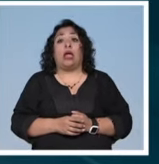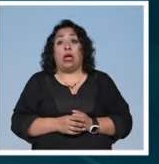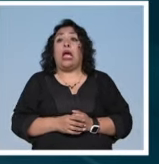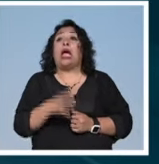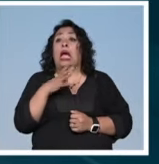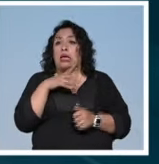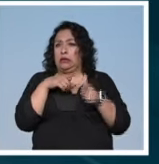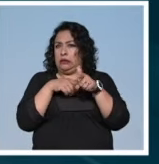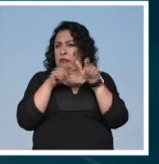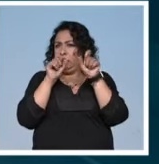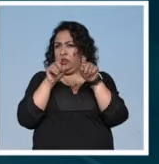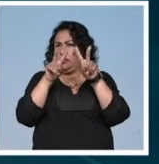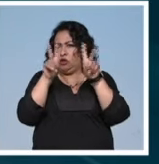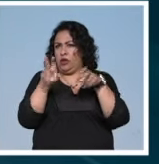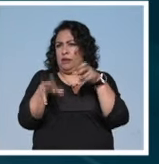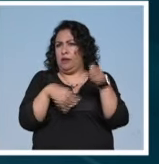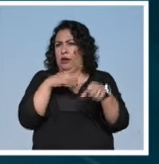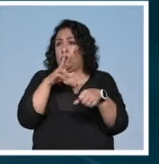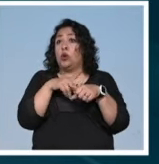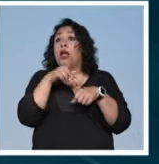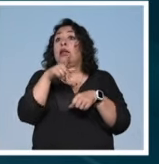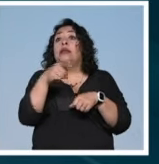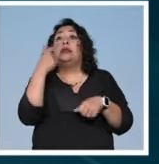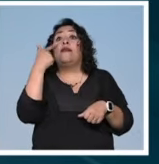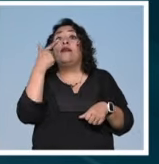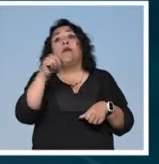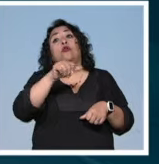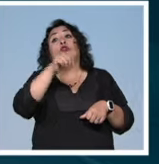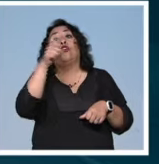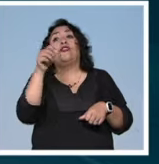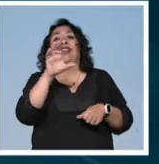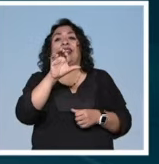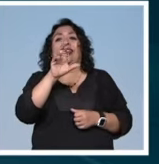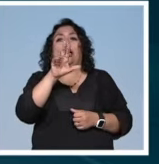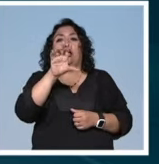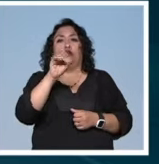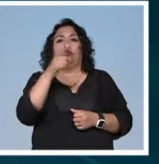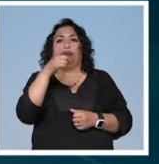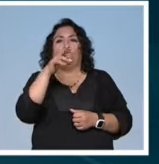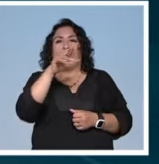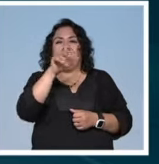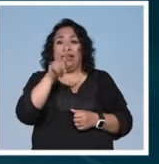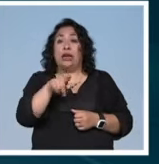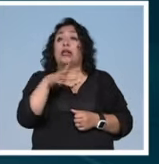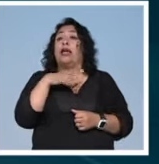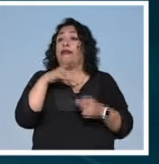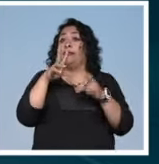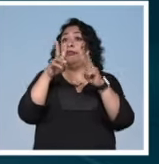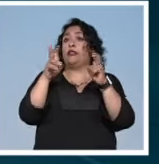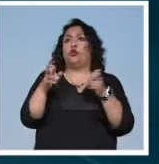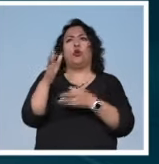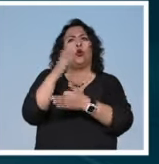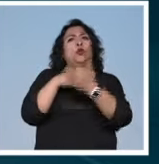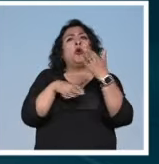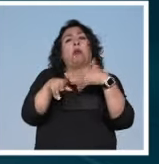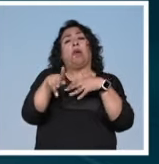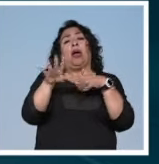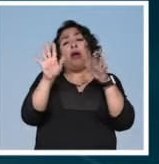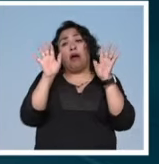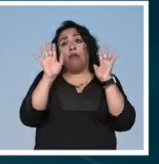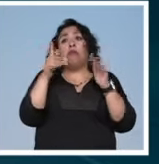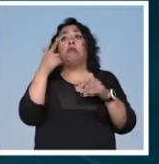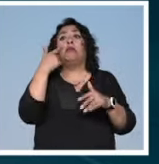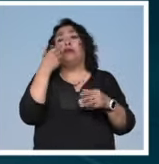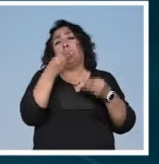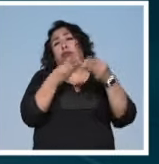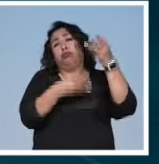Siguiendo con este mismo tema de la naturaleza, se encuentra la obra de Carlos Gutiérrez Angulo, quien bajo el título Todo es aparente,